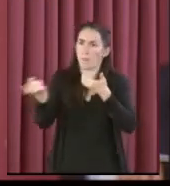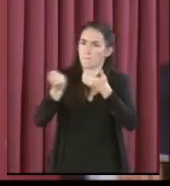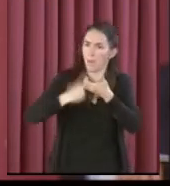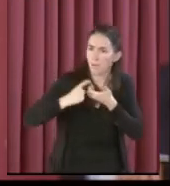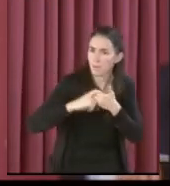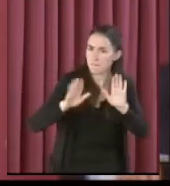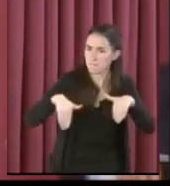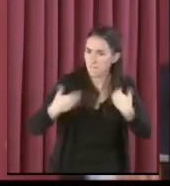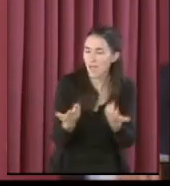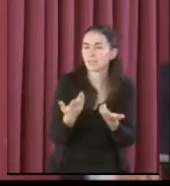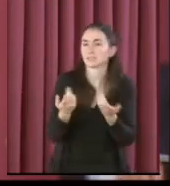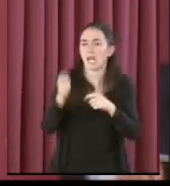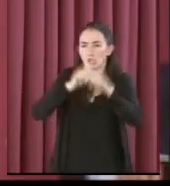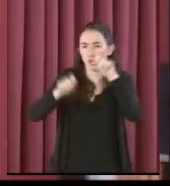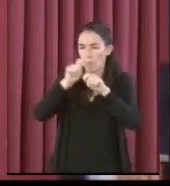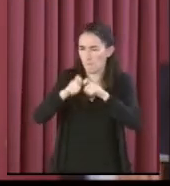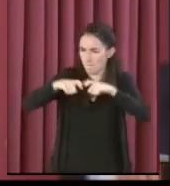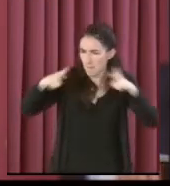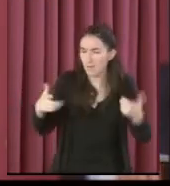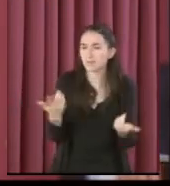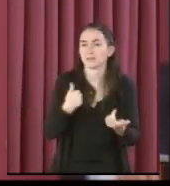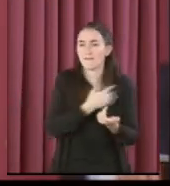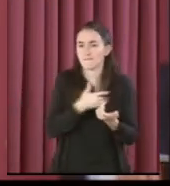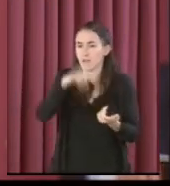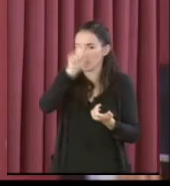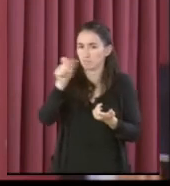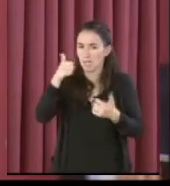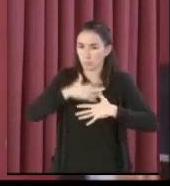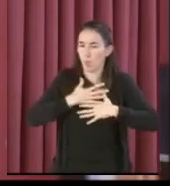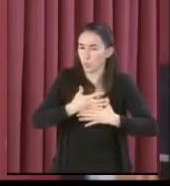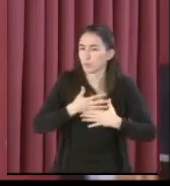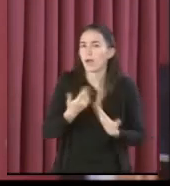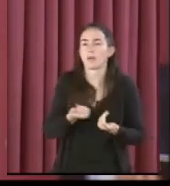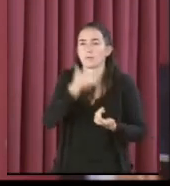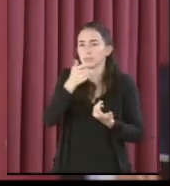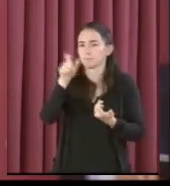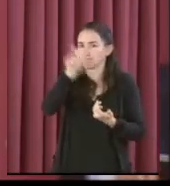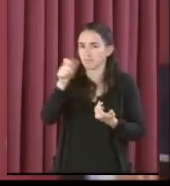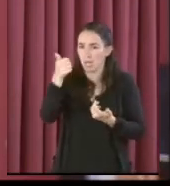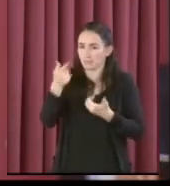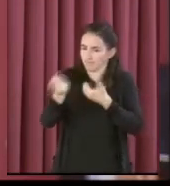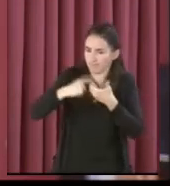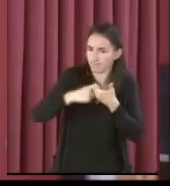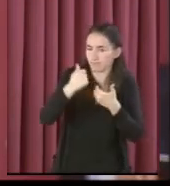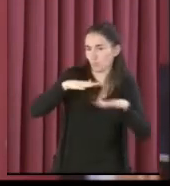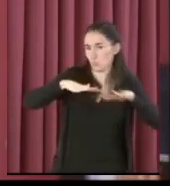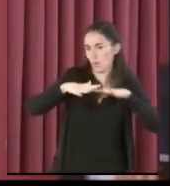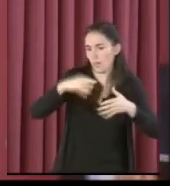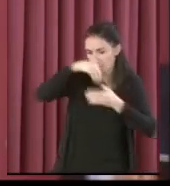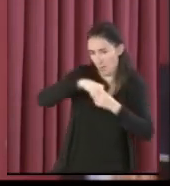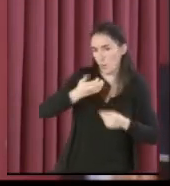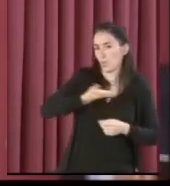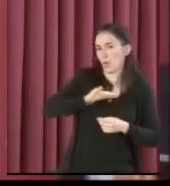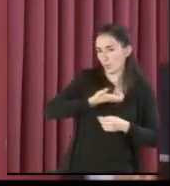que estimula el asociacionismo, que fomenta la creación de espacios de participación, que promueve la implicación de la sociedad en los asuntos públicos.